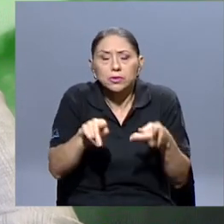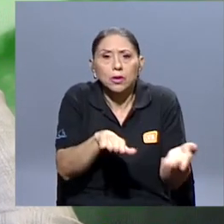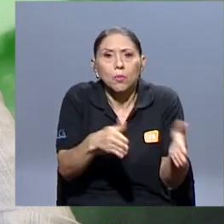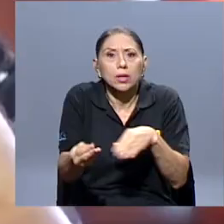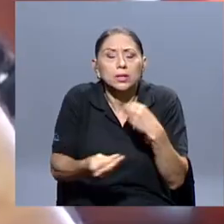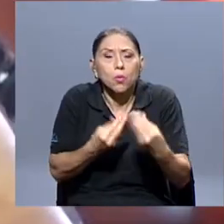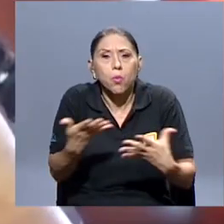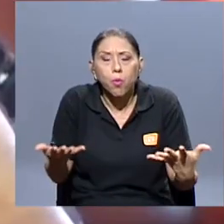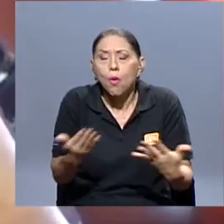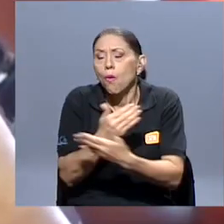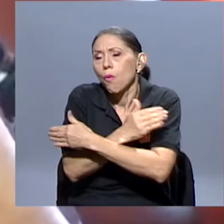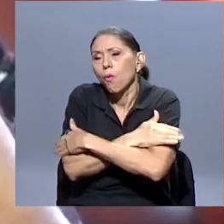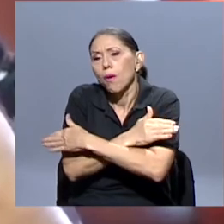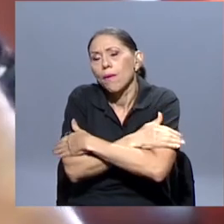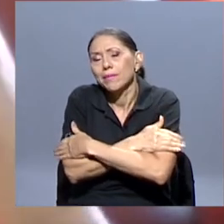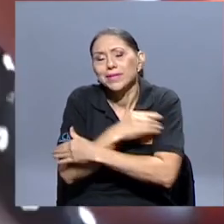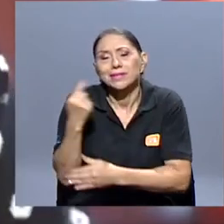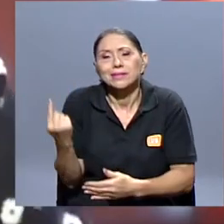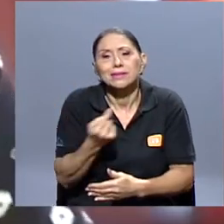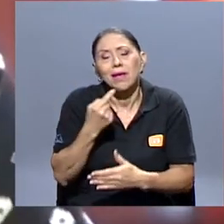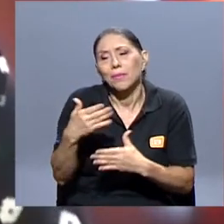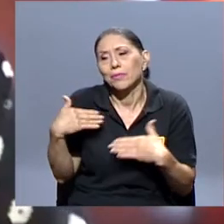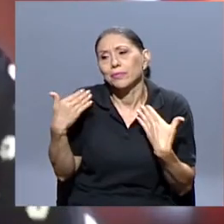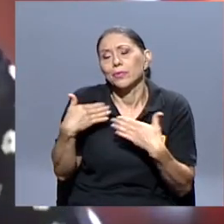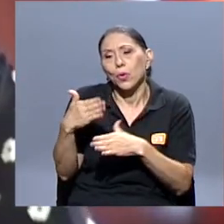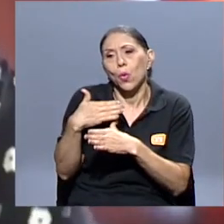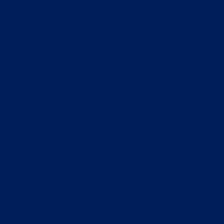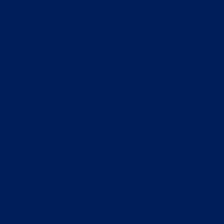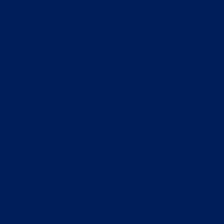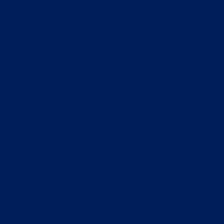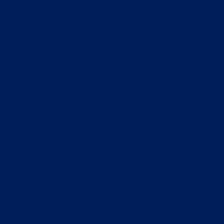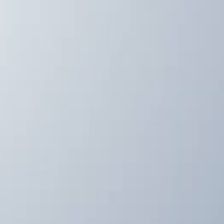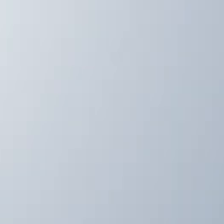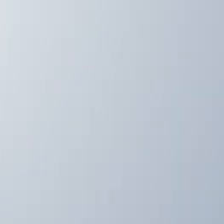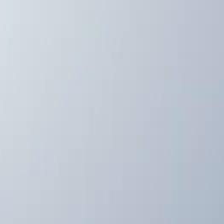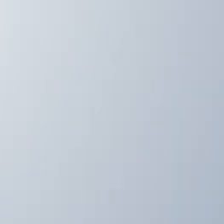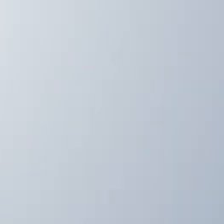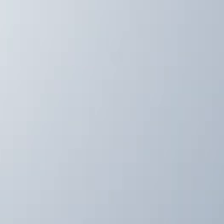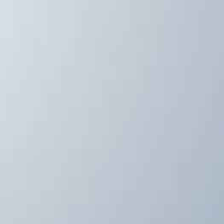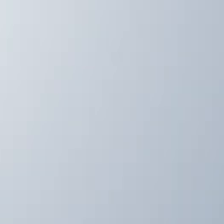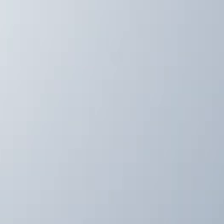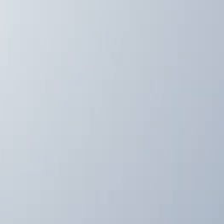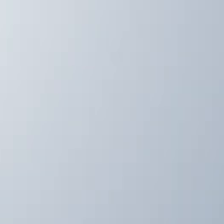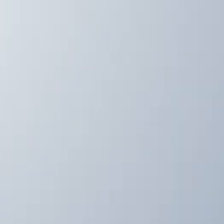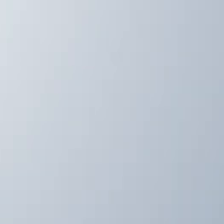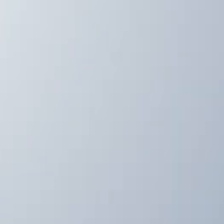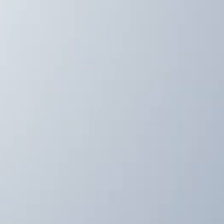Definitivamente. Un fuerte abrazo y un placer siempre compartir con usted. Igualmente y gracias por la invitación.